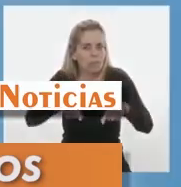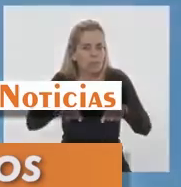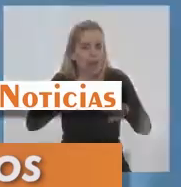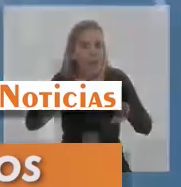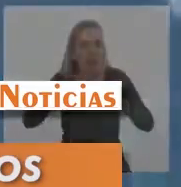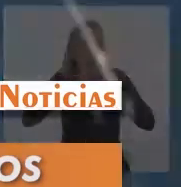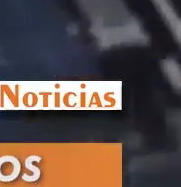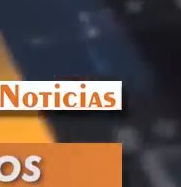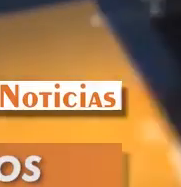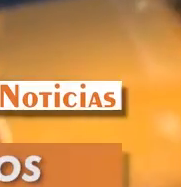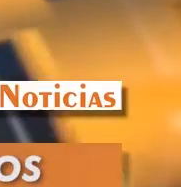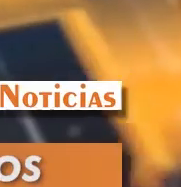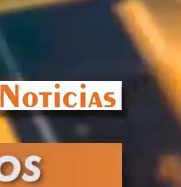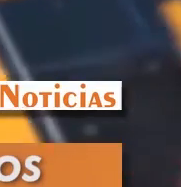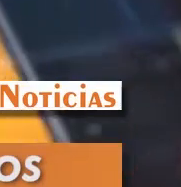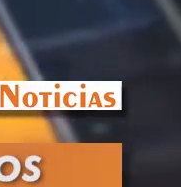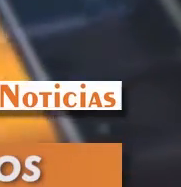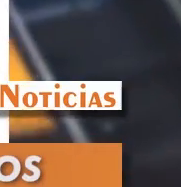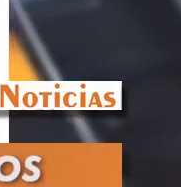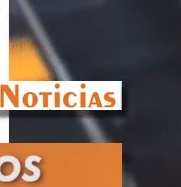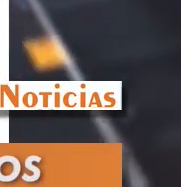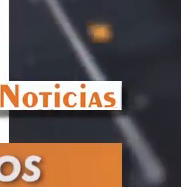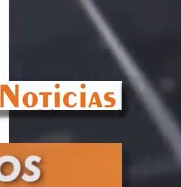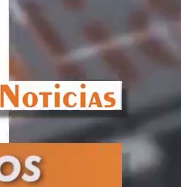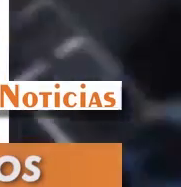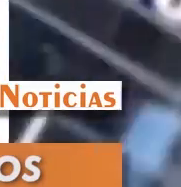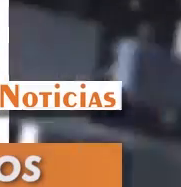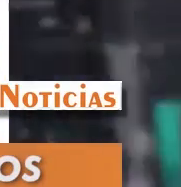de contagio. Ayer en Rodríguez, no sé si me llegó, puede ser 30